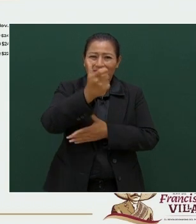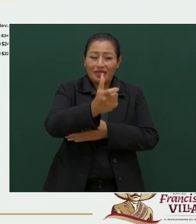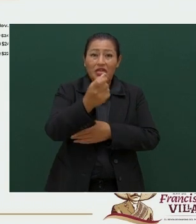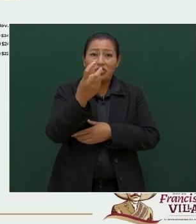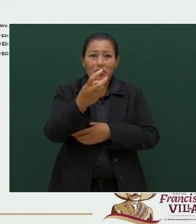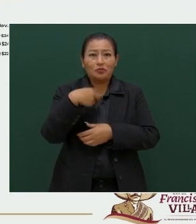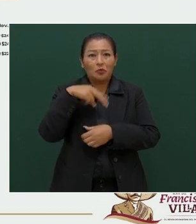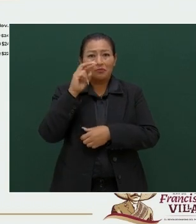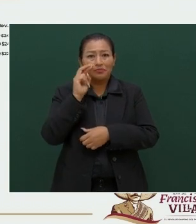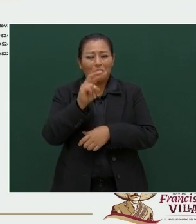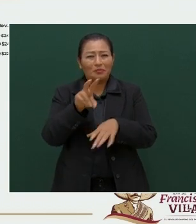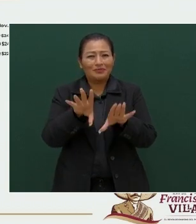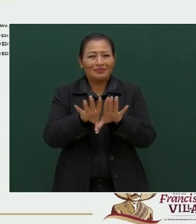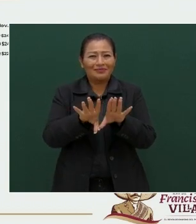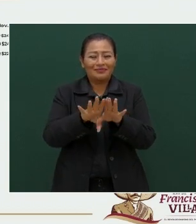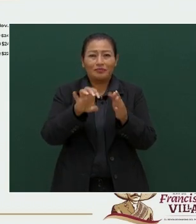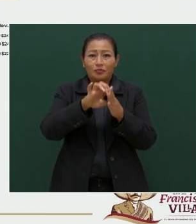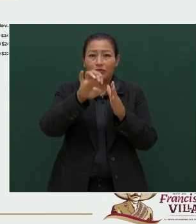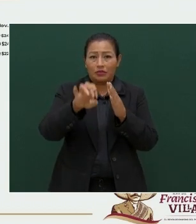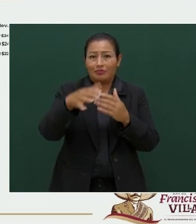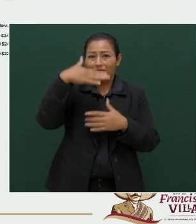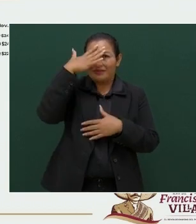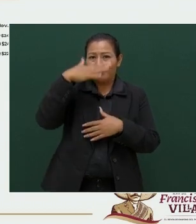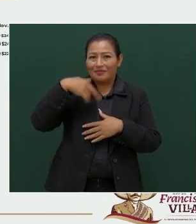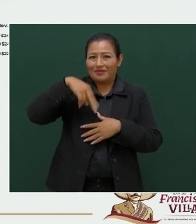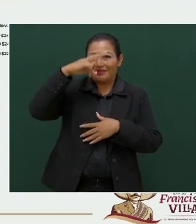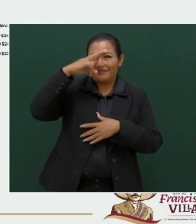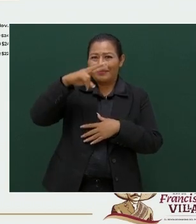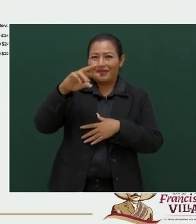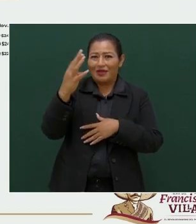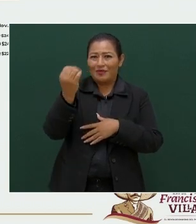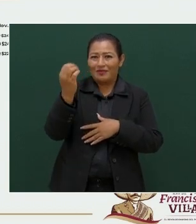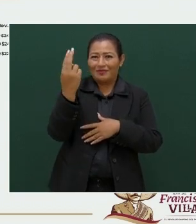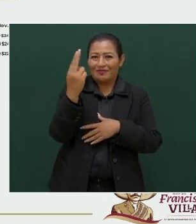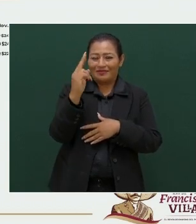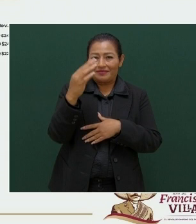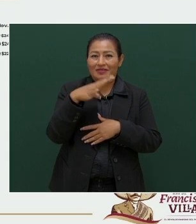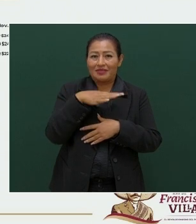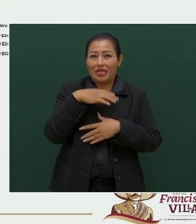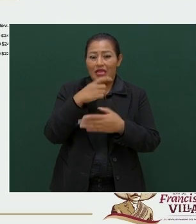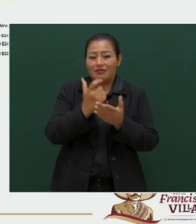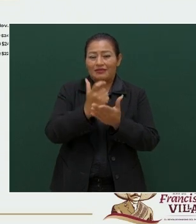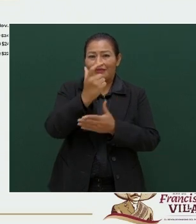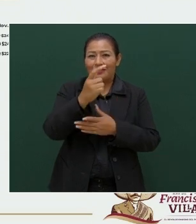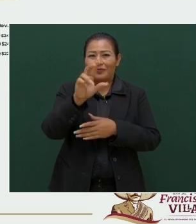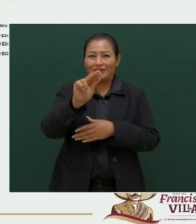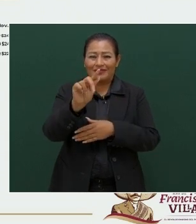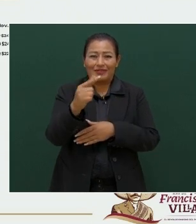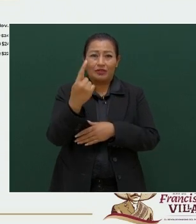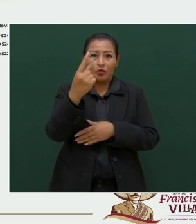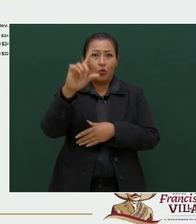lo notamos al ver que, si bien la mezcla mexicana al 9 de noviembre tuvo un precio promedio de